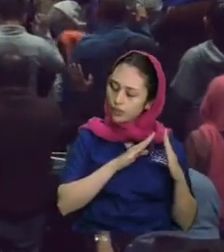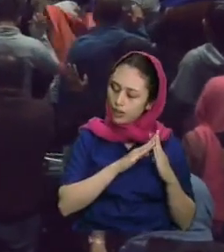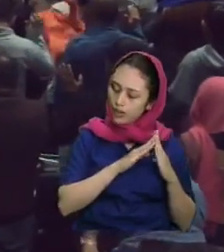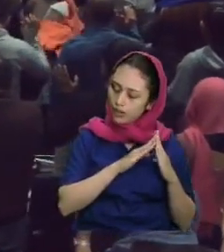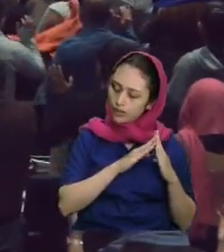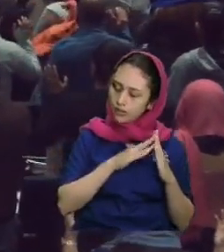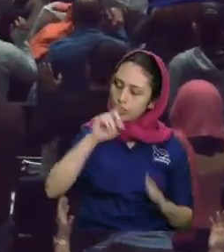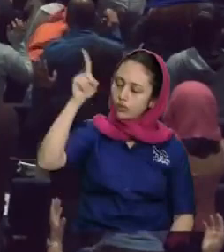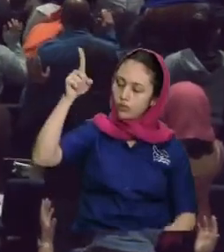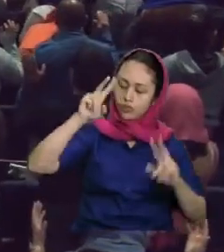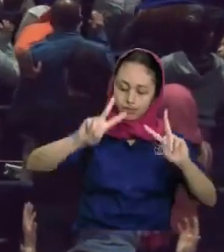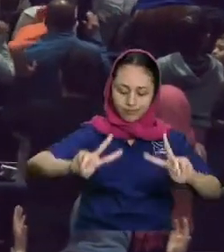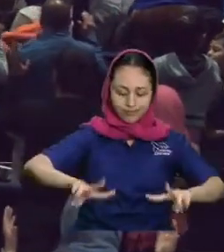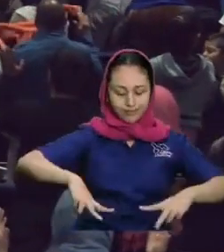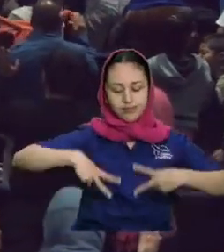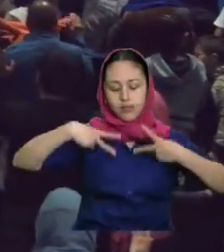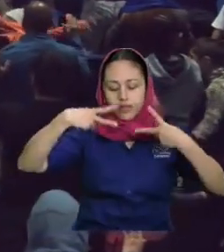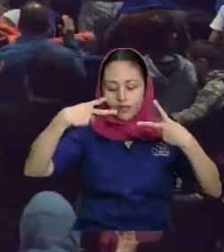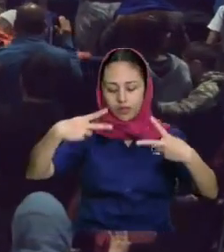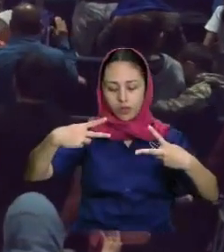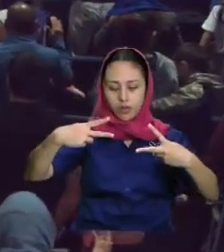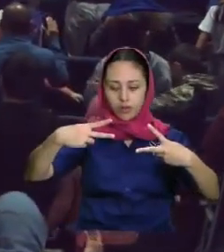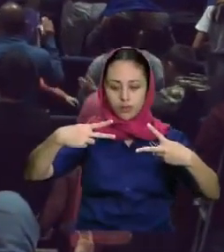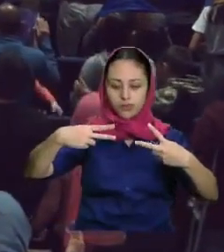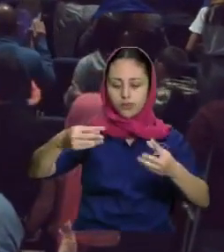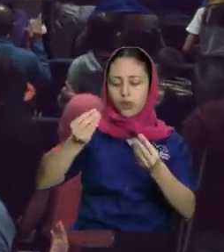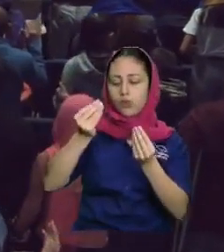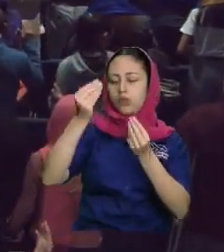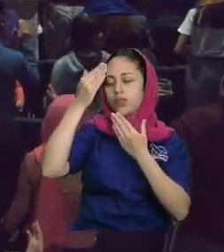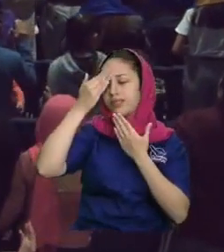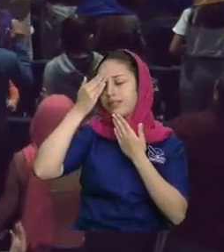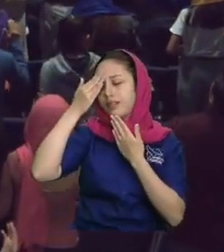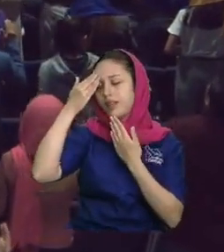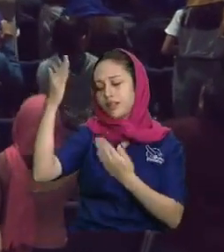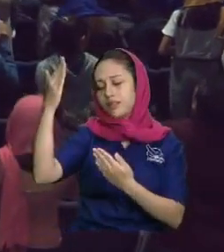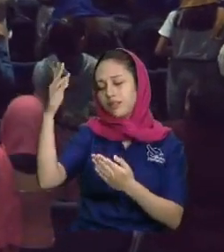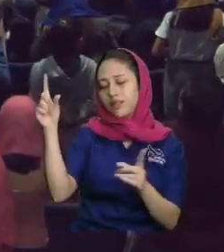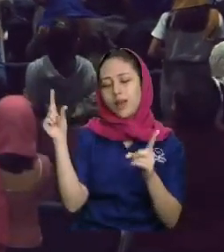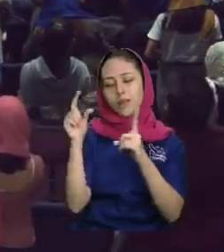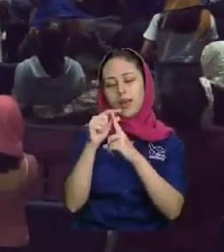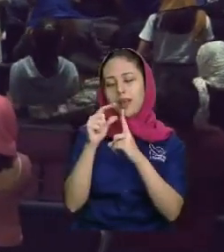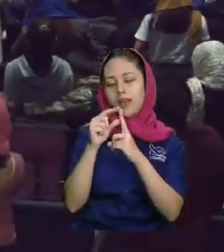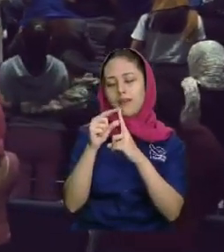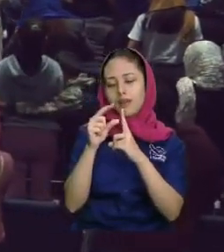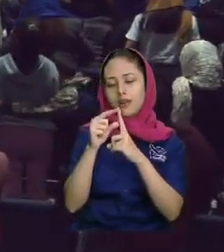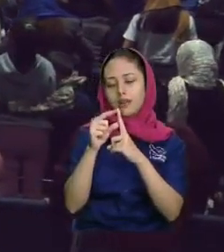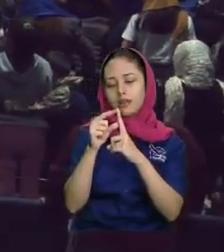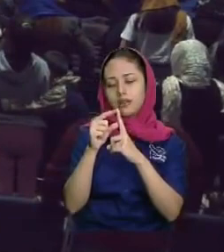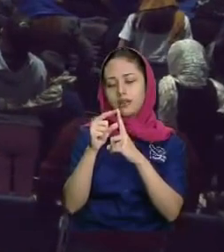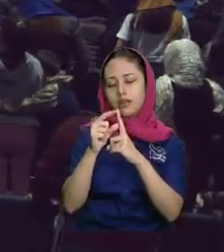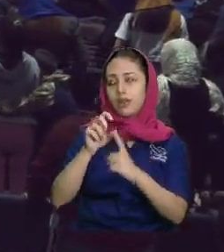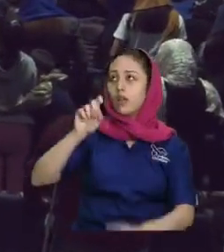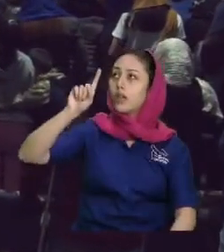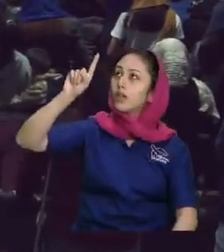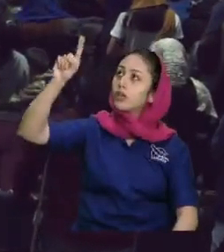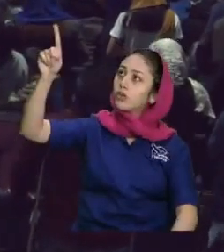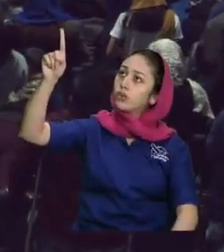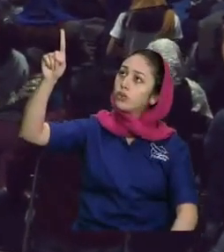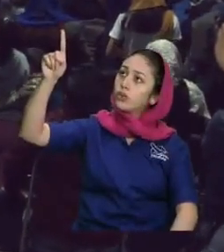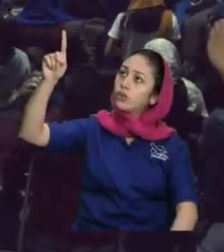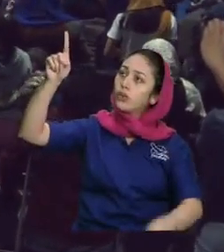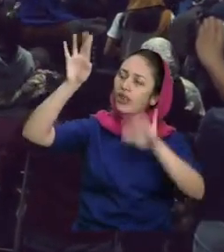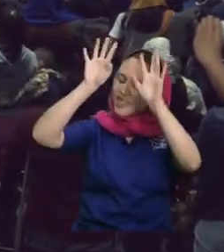has restaurado. Muchas gracias, Padre, por la palabra que tú has ido derramando